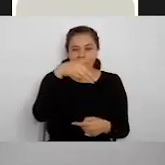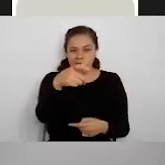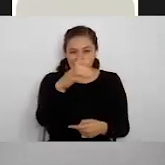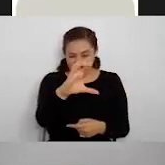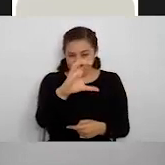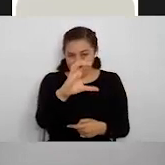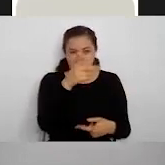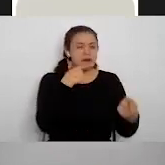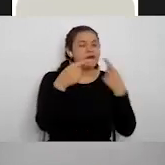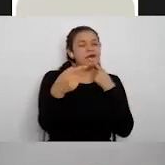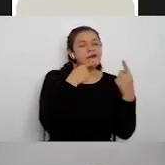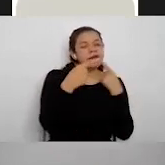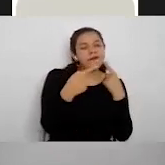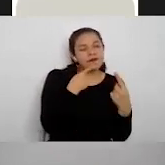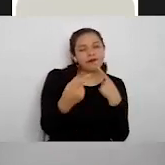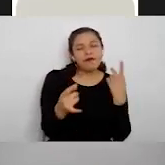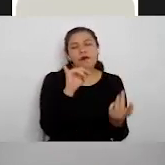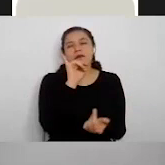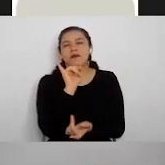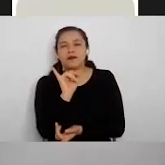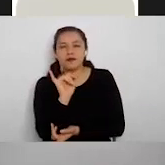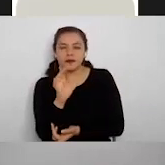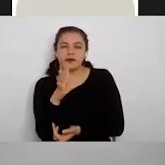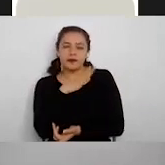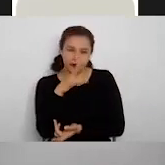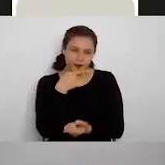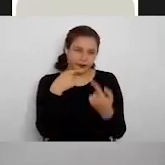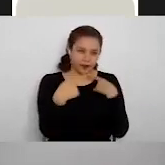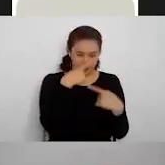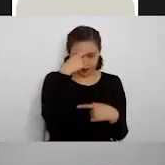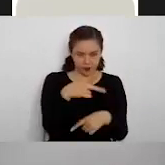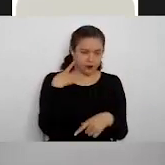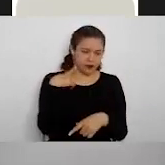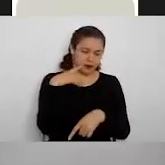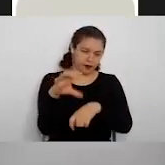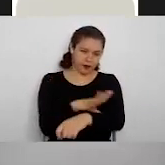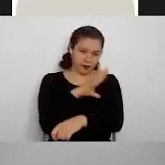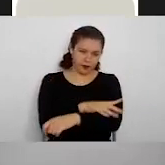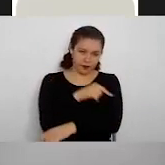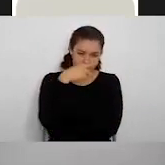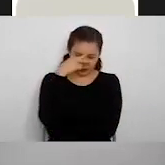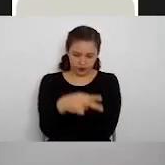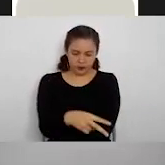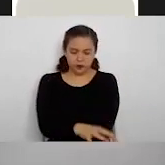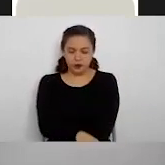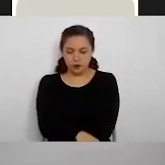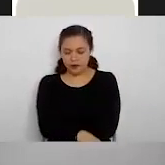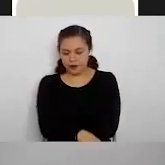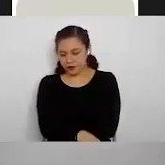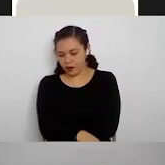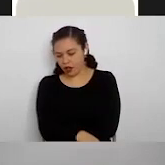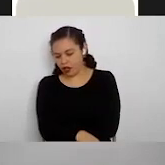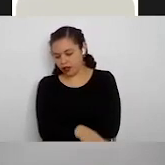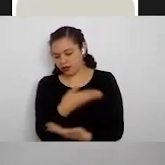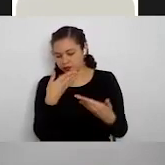estar discutiendo que sí hay una discusión sobre la política energética de México y ahora una discusión sobre el